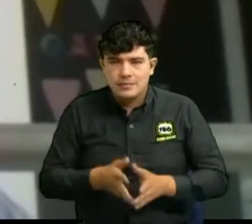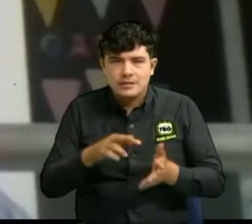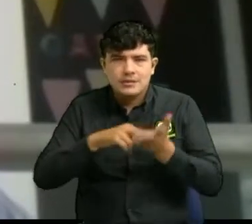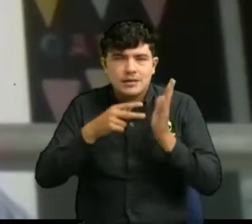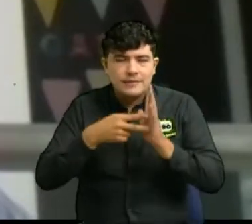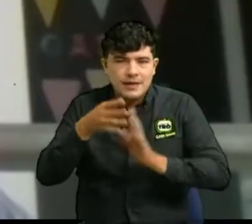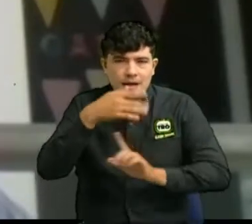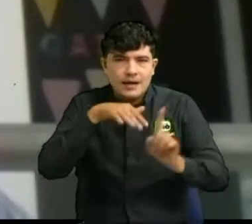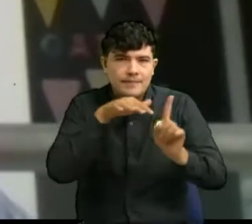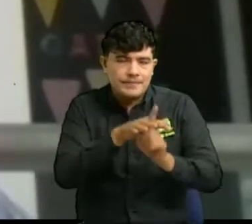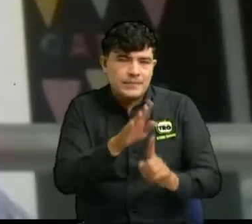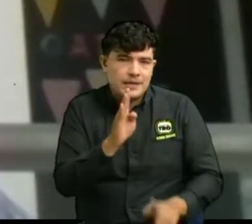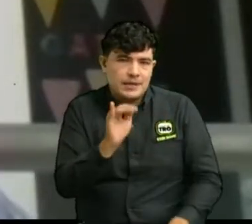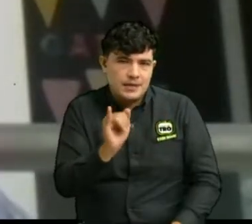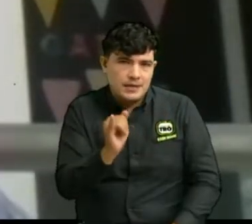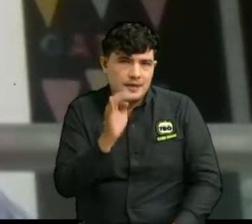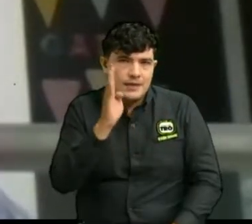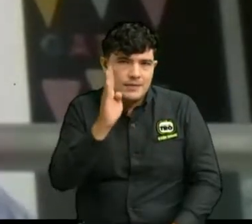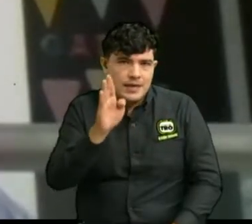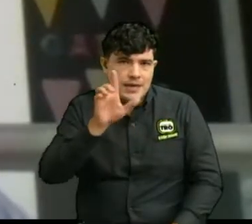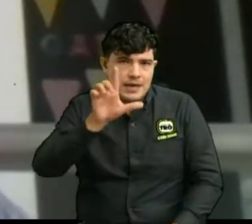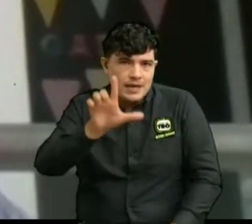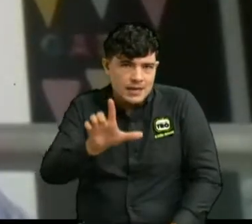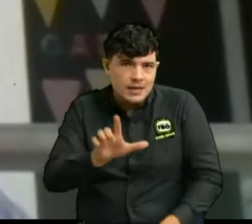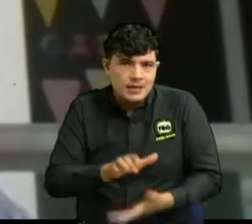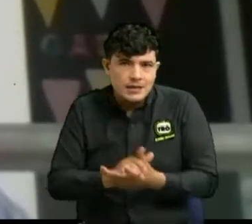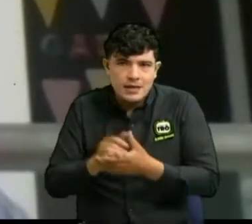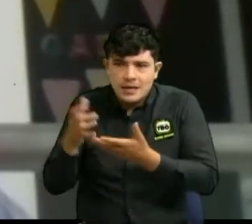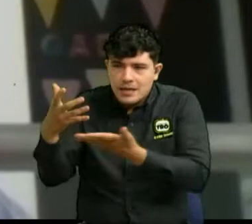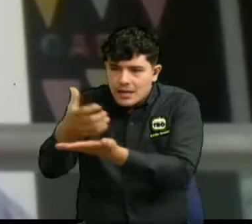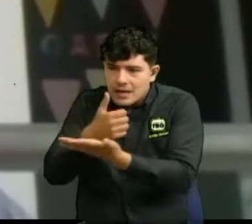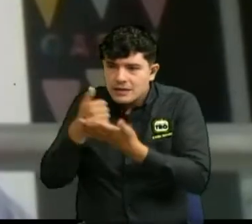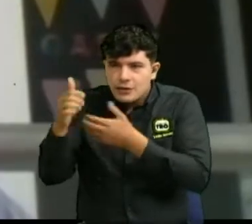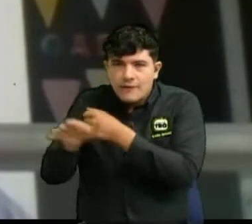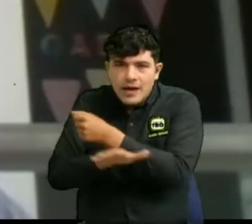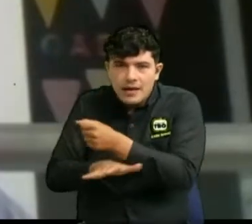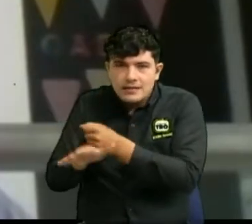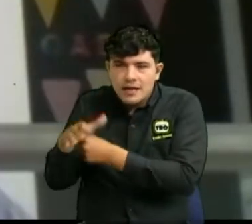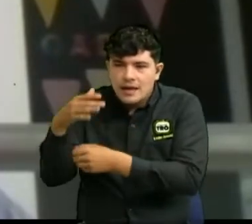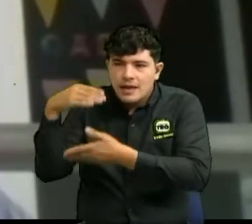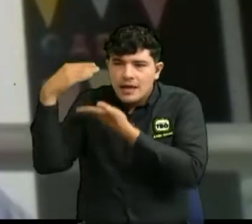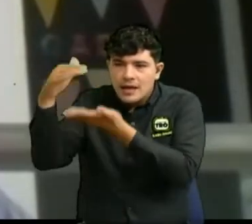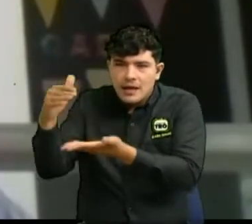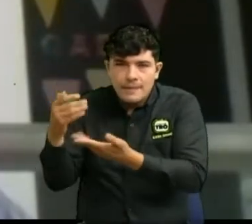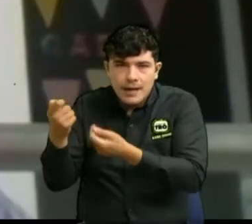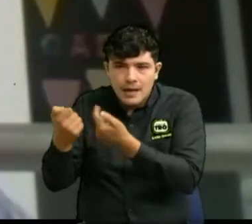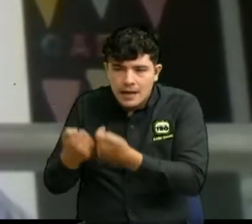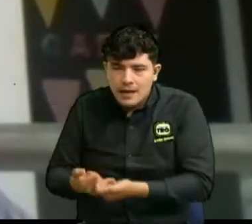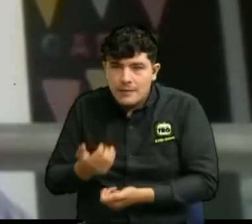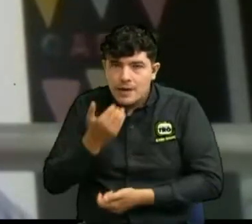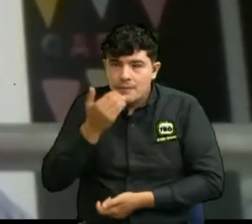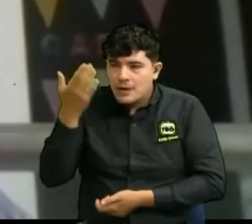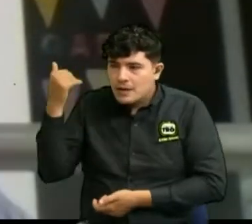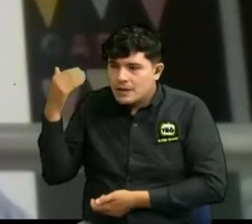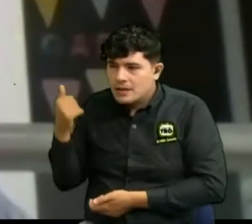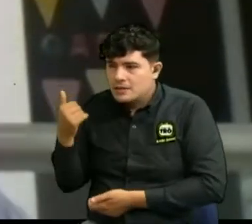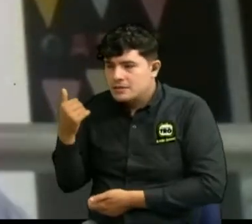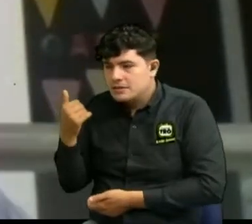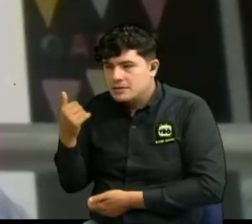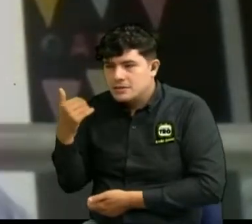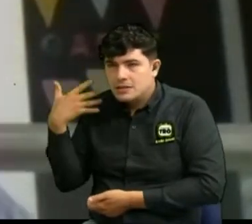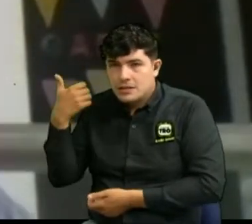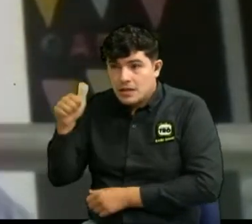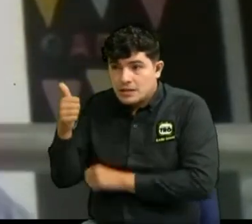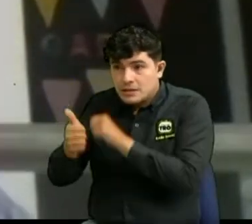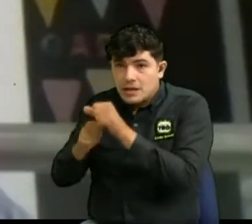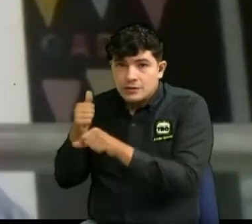afectar el IBL, que es el ingreso base de liquidación. O sea, supongamos que Ricardo en estos últimos 10 años cotizó sobre 2 o 3 salarios